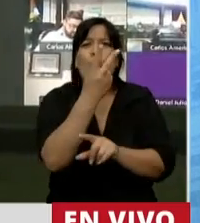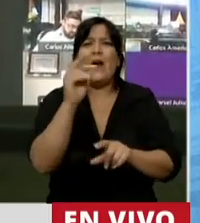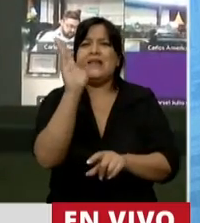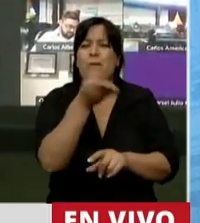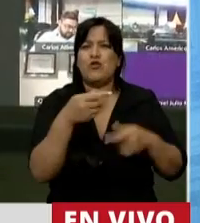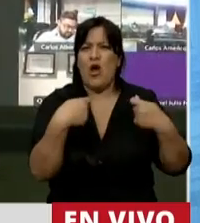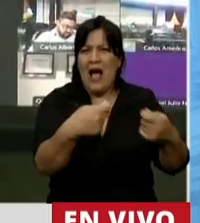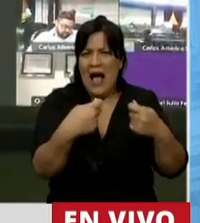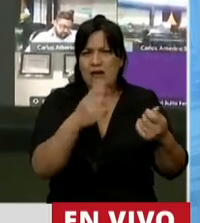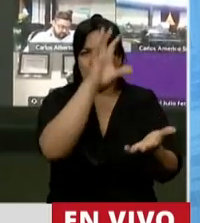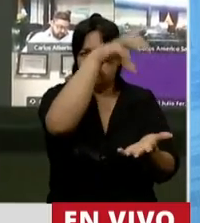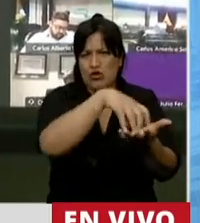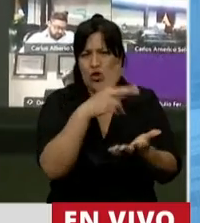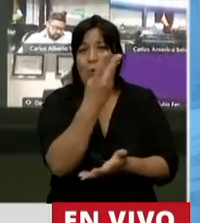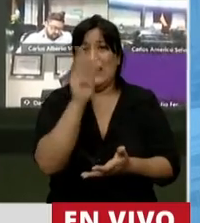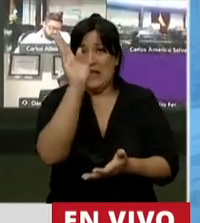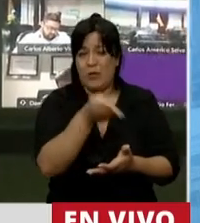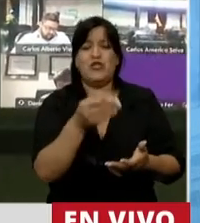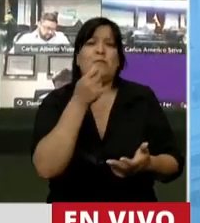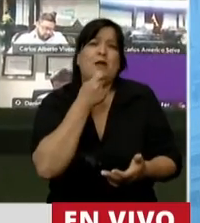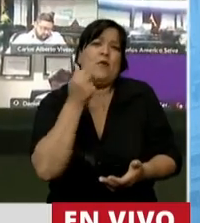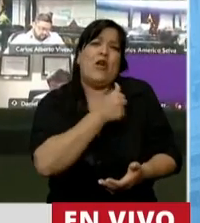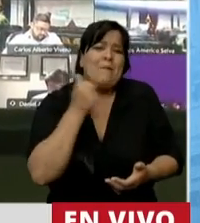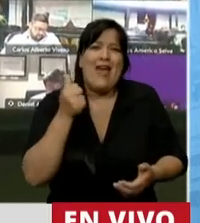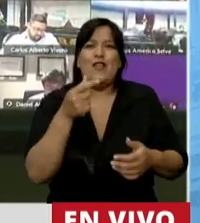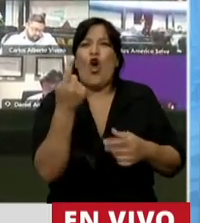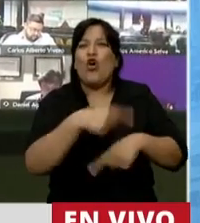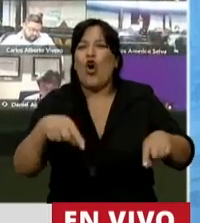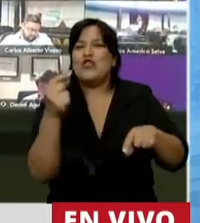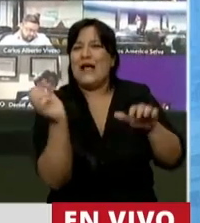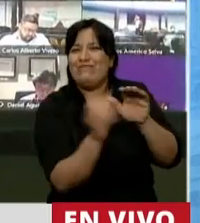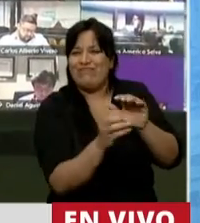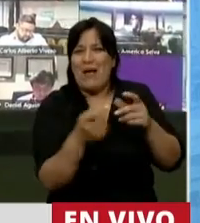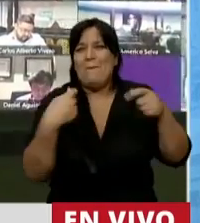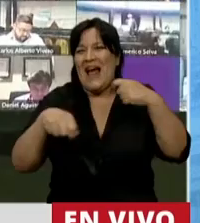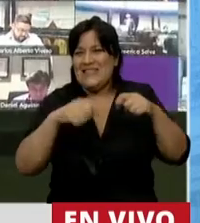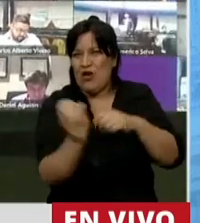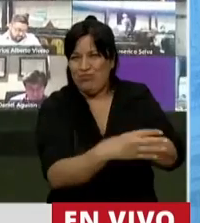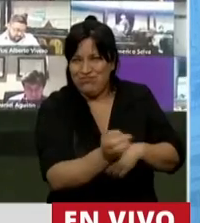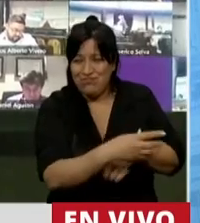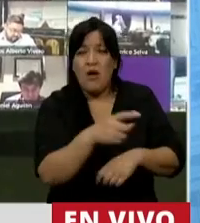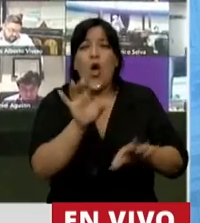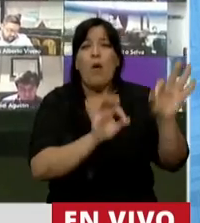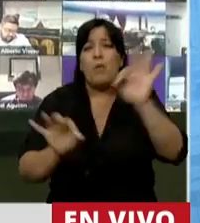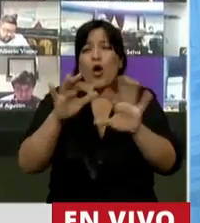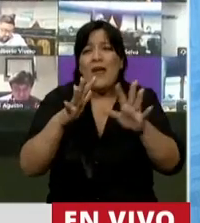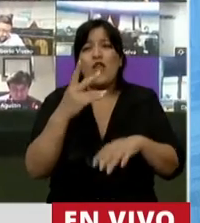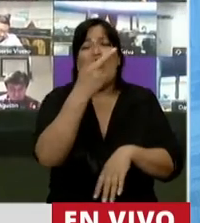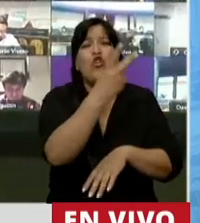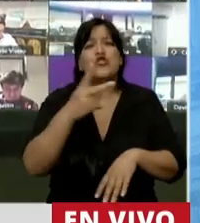de los gastos de un efector sanitario, los remedios, los descartables, han presentado aumentos promedios en la Argentina